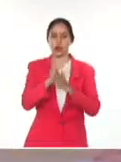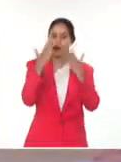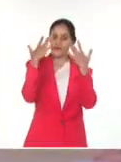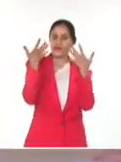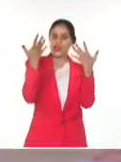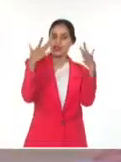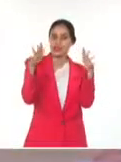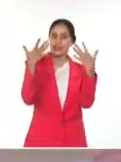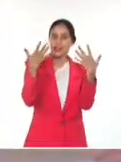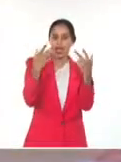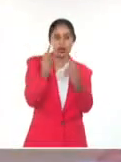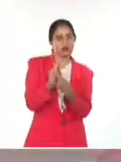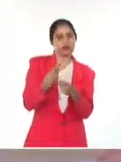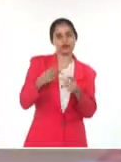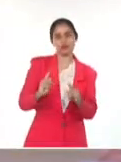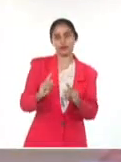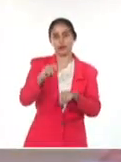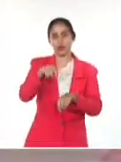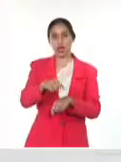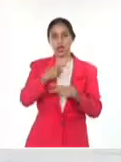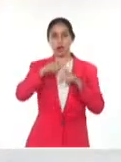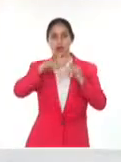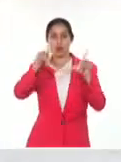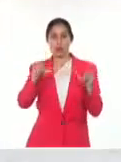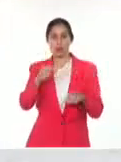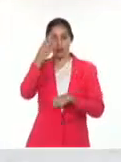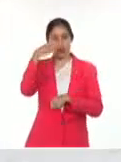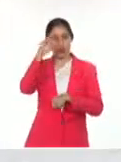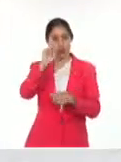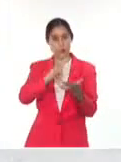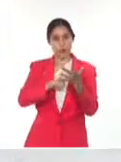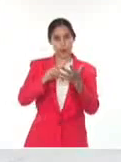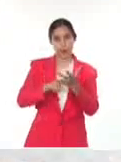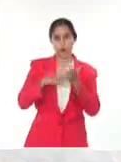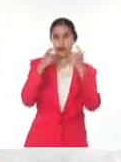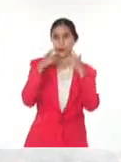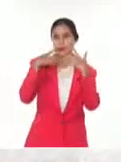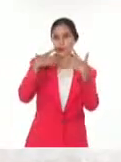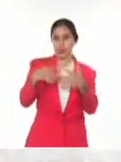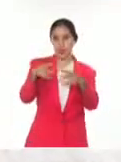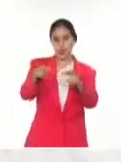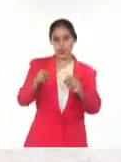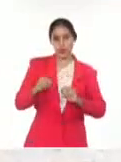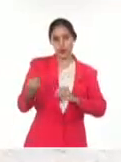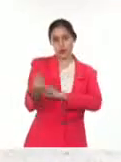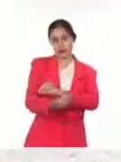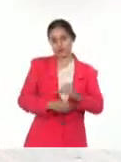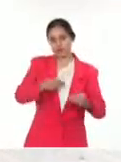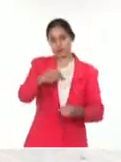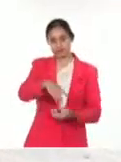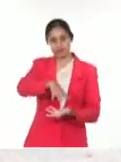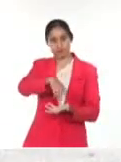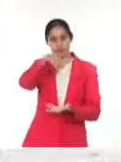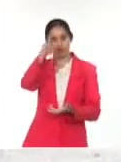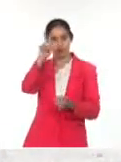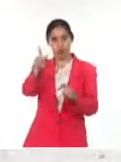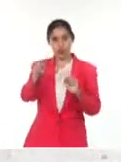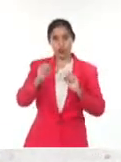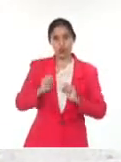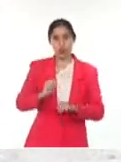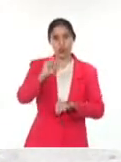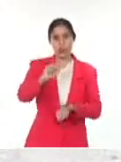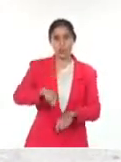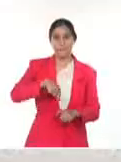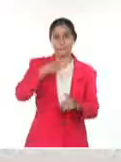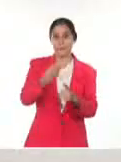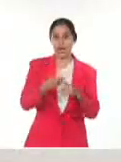contemporáneos Seguidores del pensamiento cesp diano en la formación de Los Pinos nuevos este tercer dom de junio en Granma también se